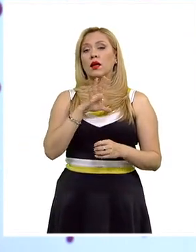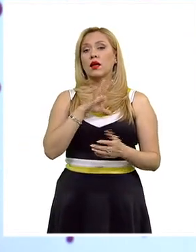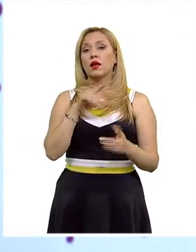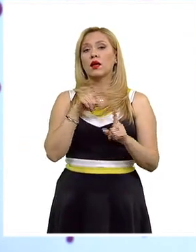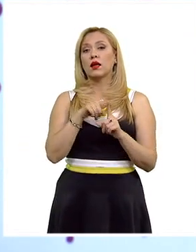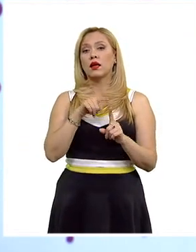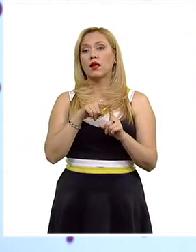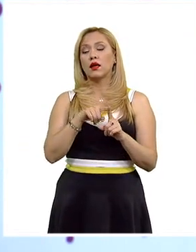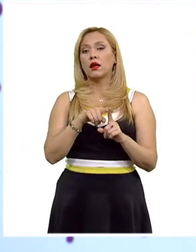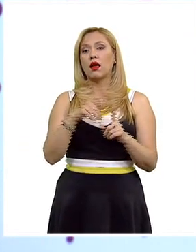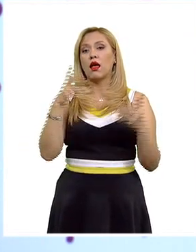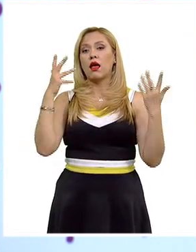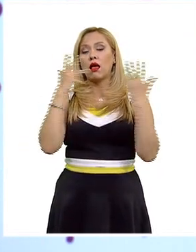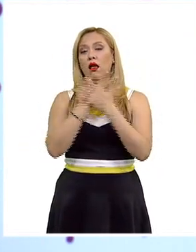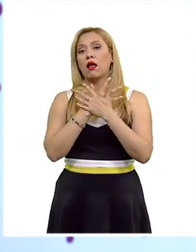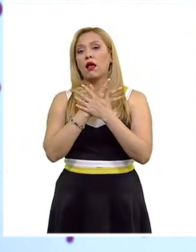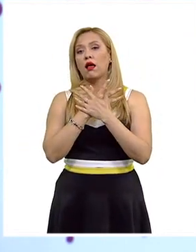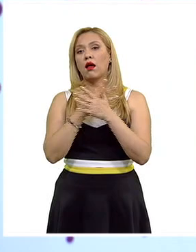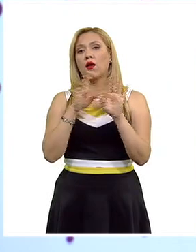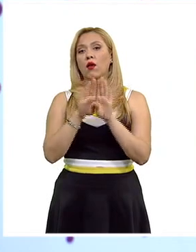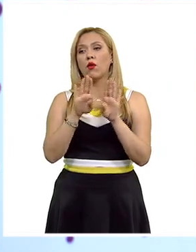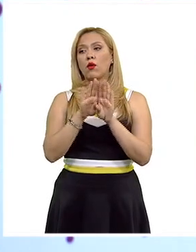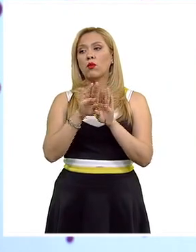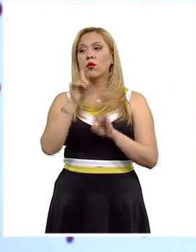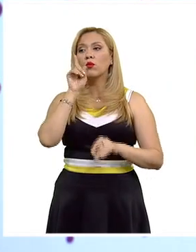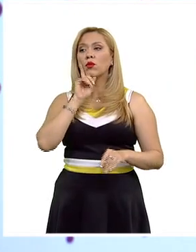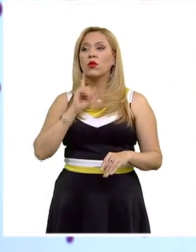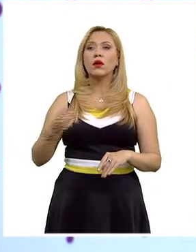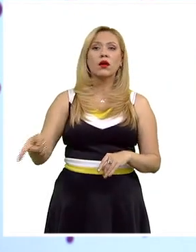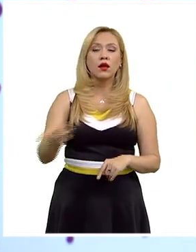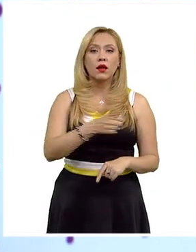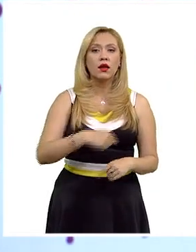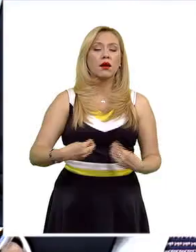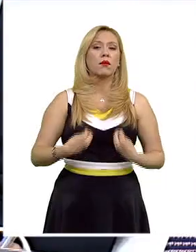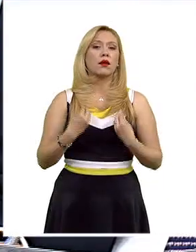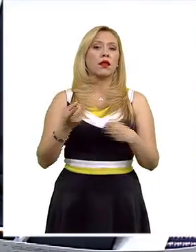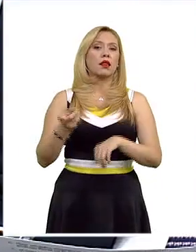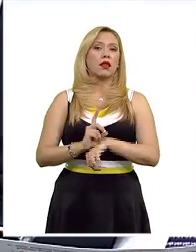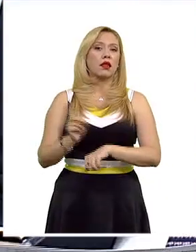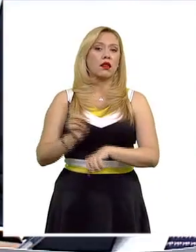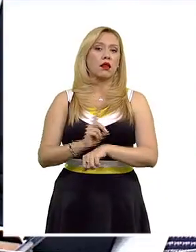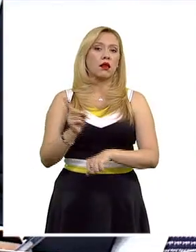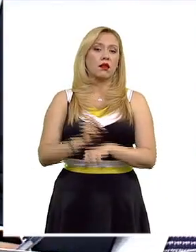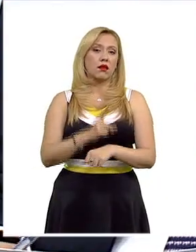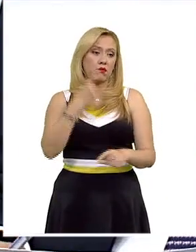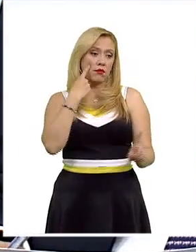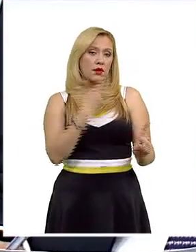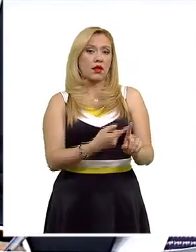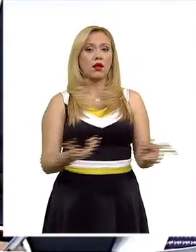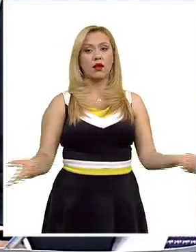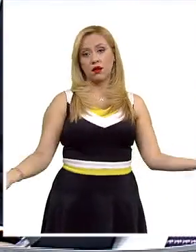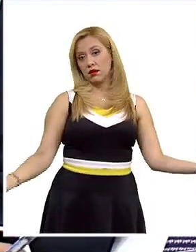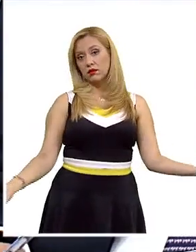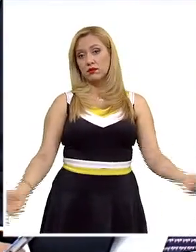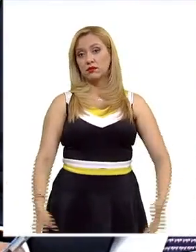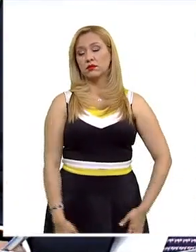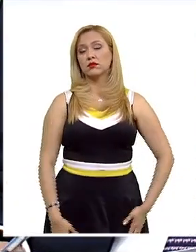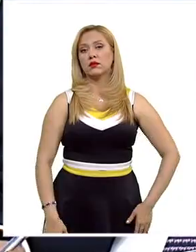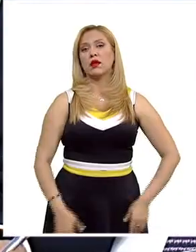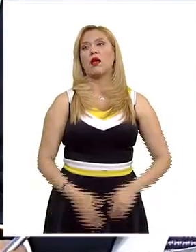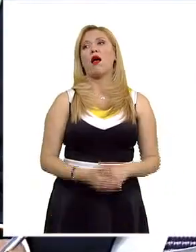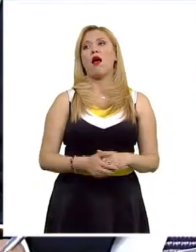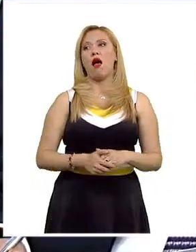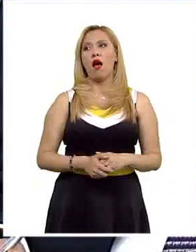estándar reconociendo las experiencias comunes que las mujeres tienen frente a este tipo de avances sexuales. Y dice